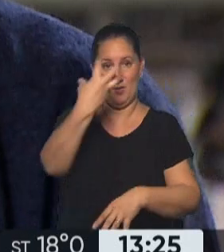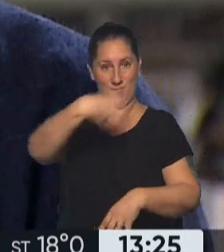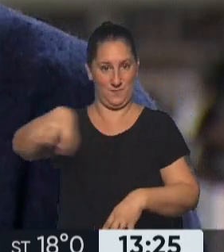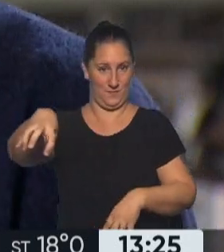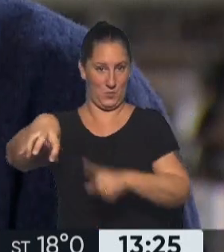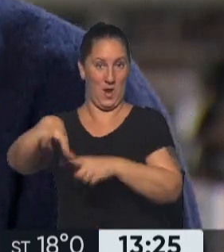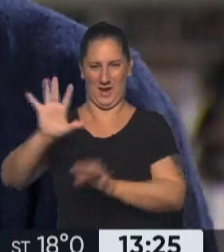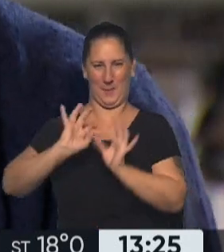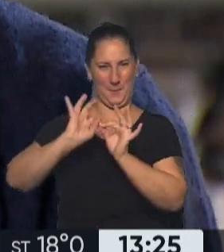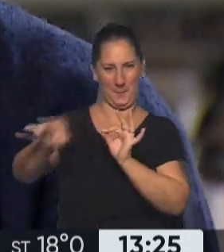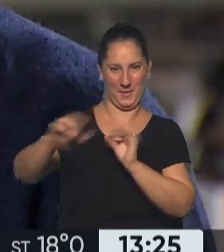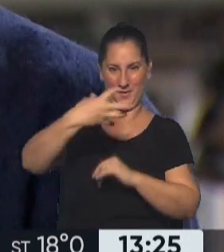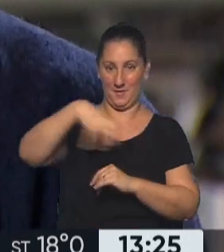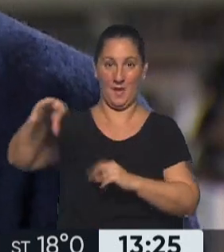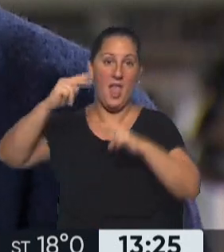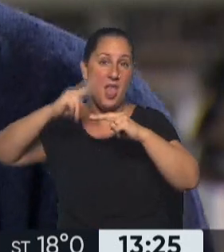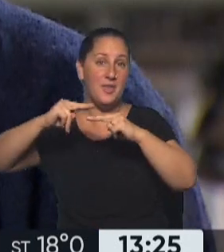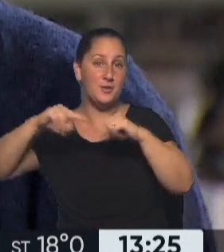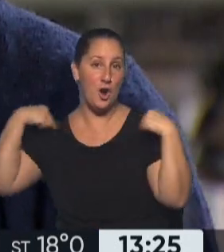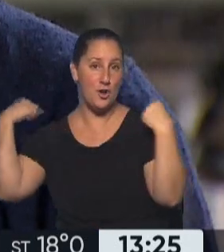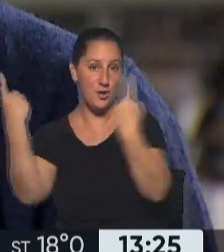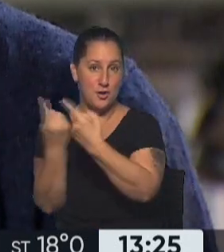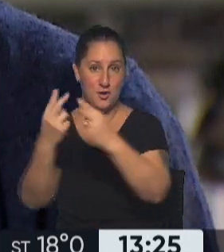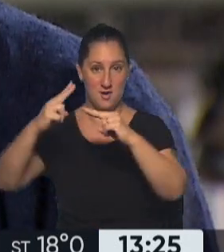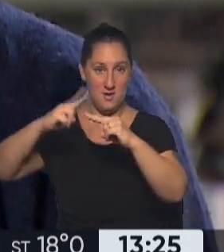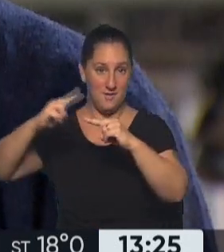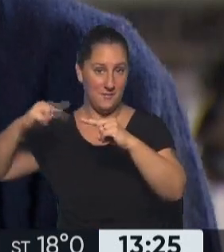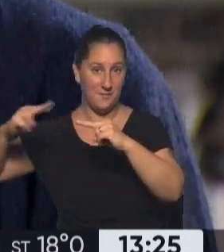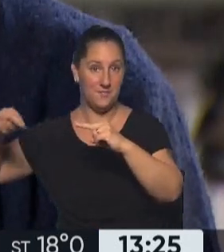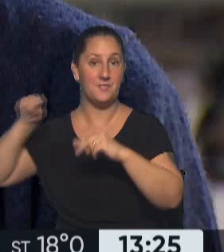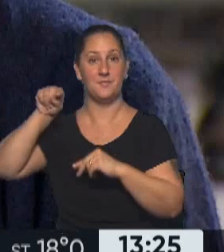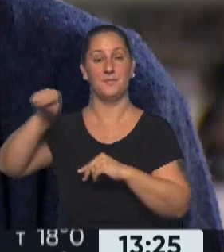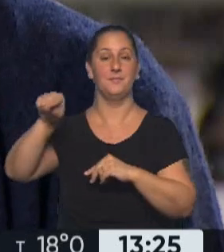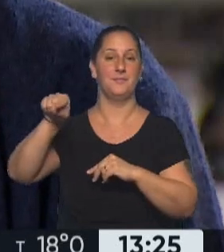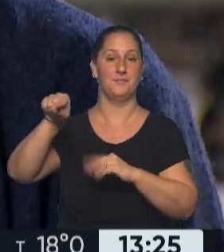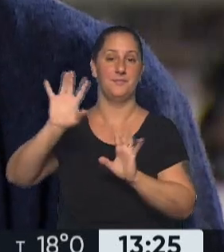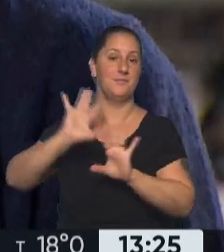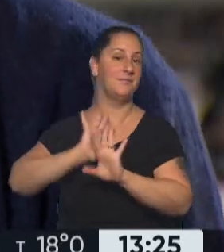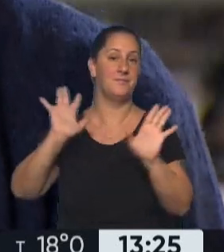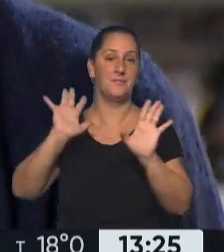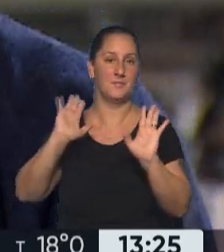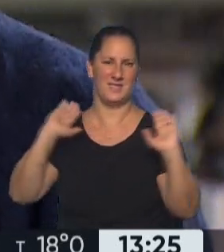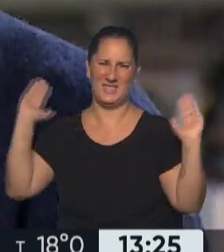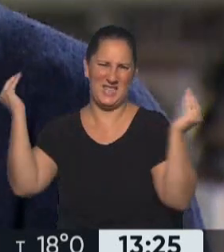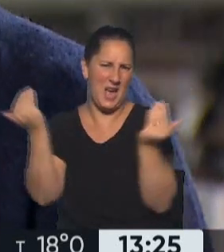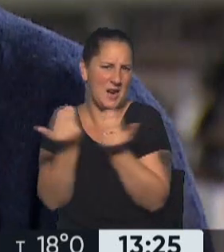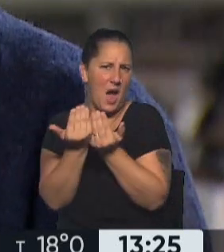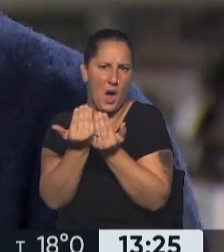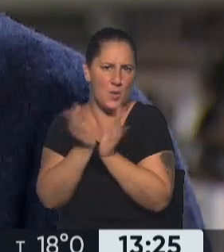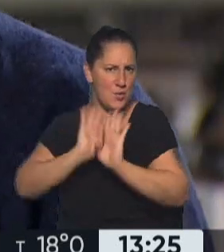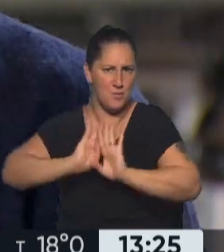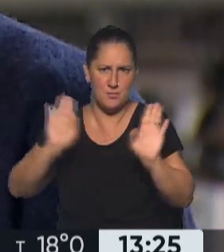a 50 metros, una isla de visión, que estaba totalmente cerrada